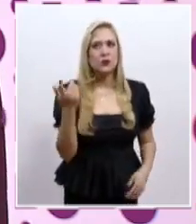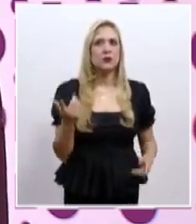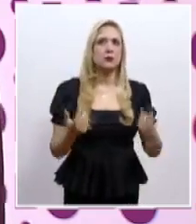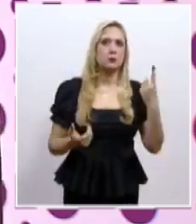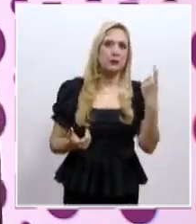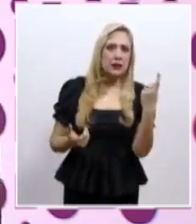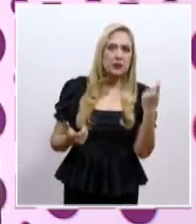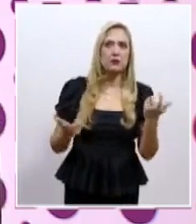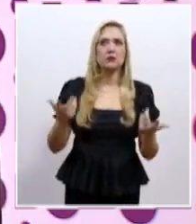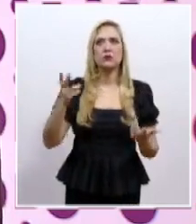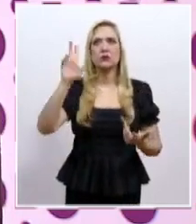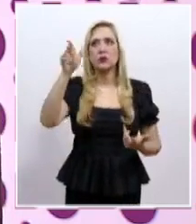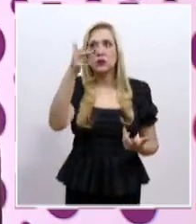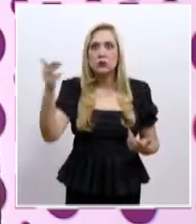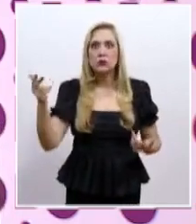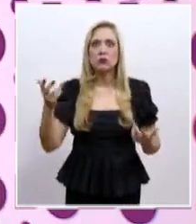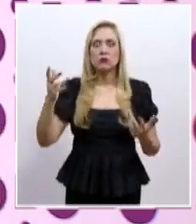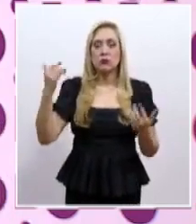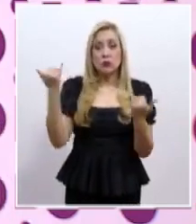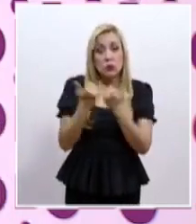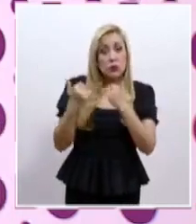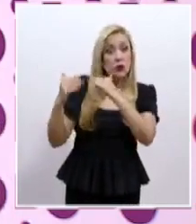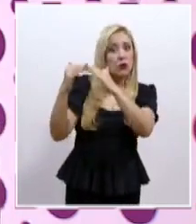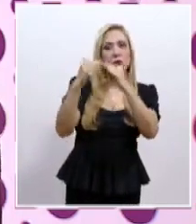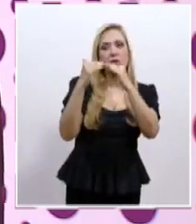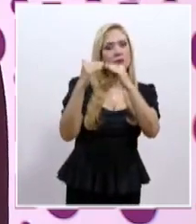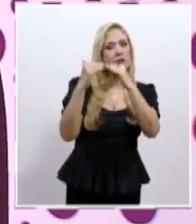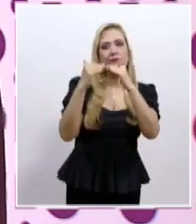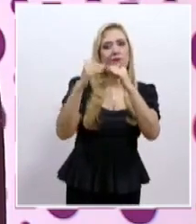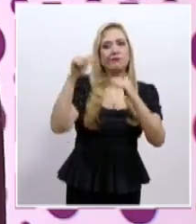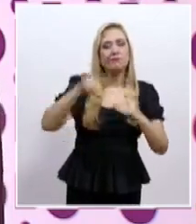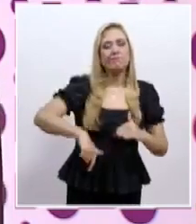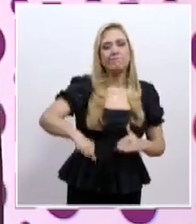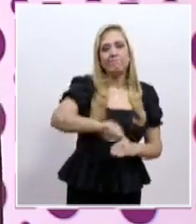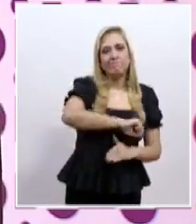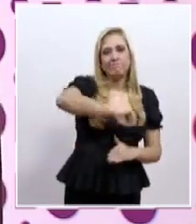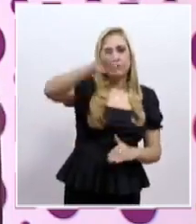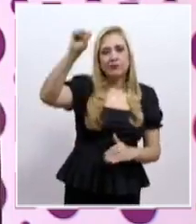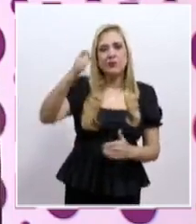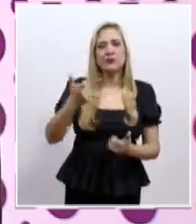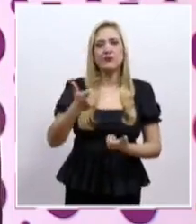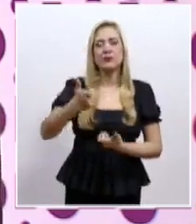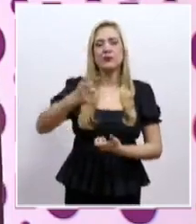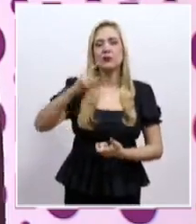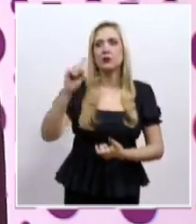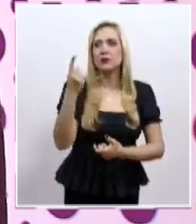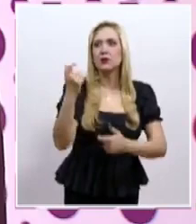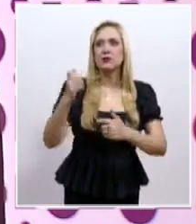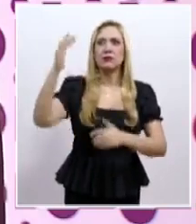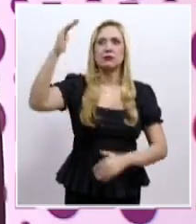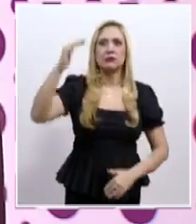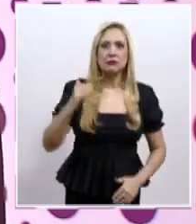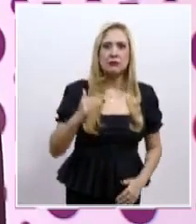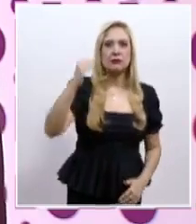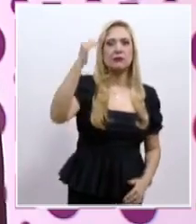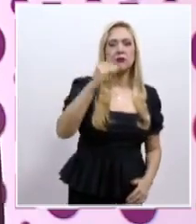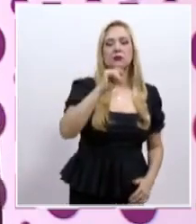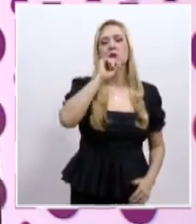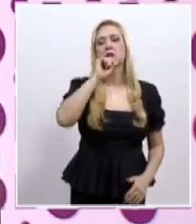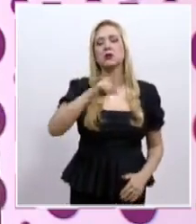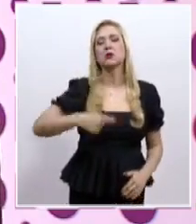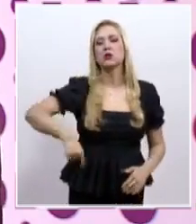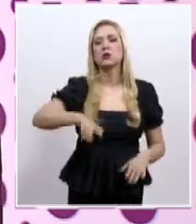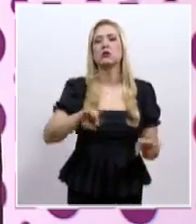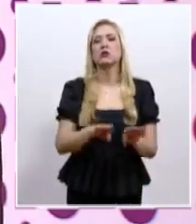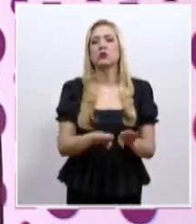monedas, y esas tasas de inflación y el tipo de cambio también dependen del nivel de